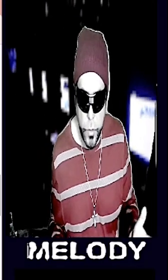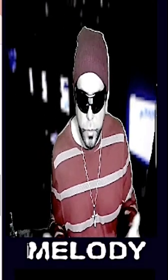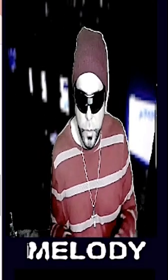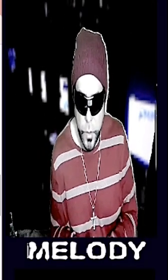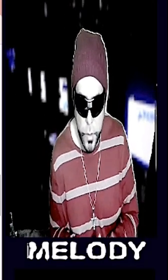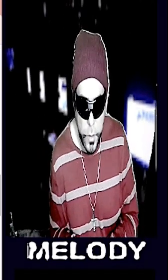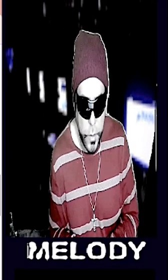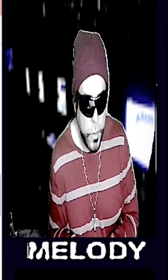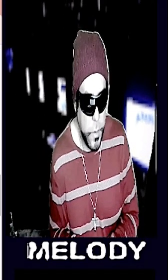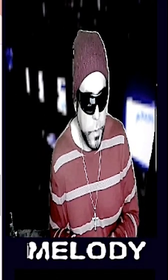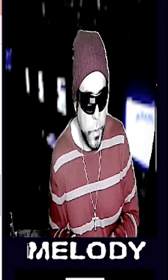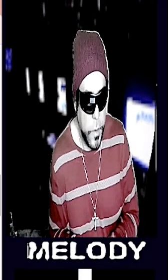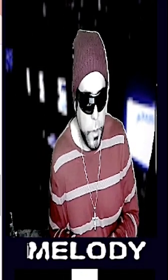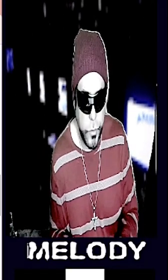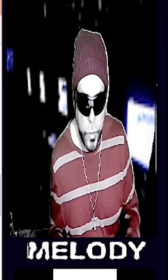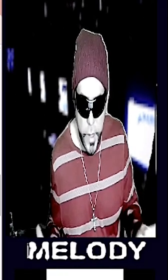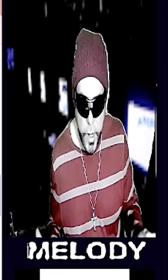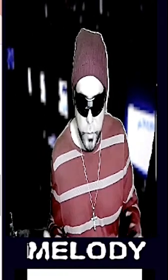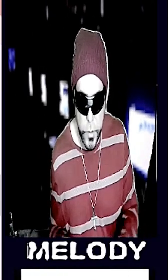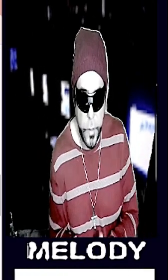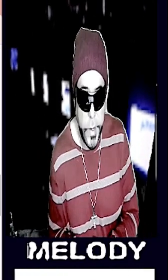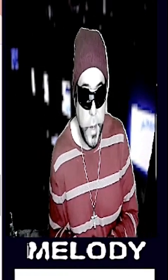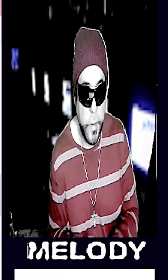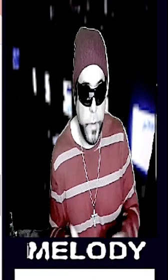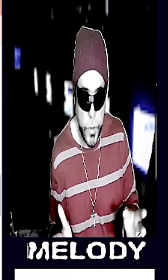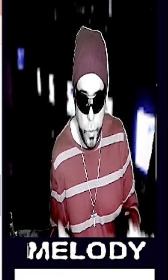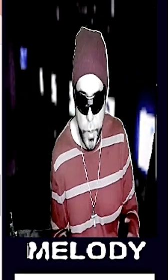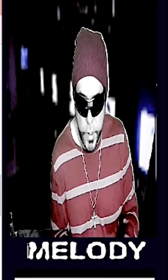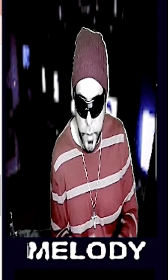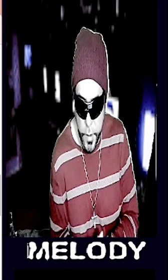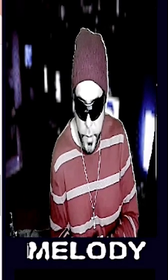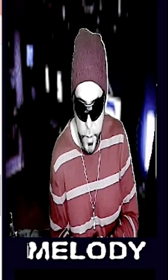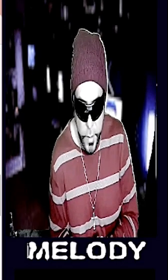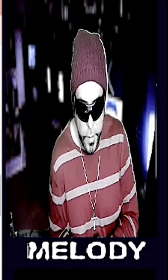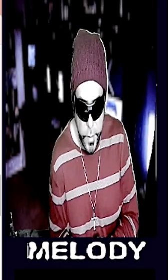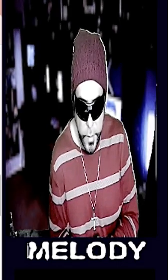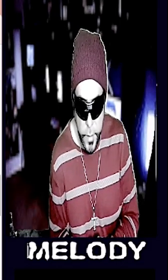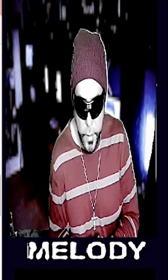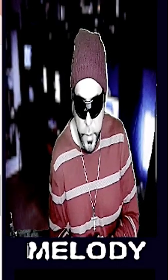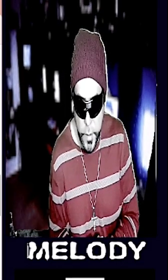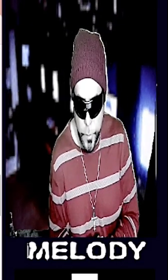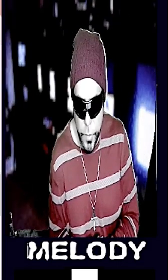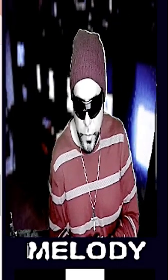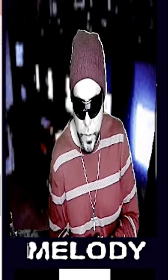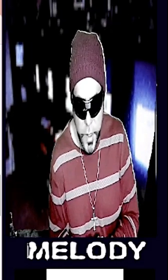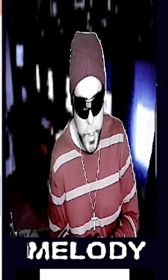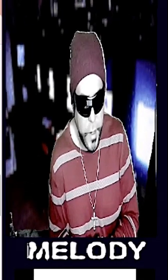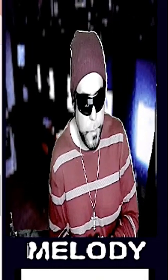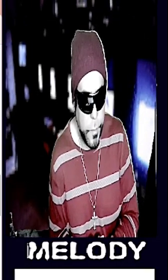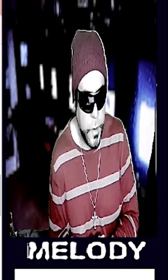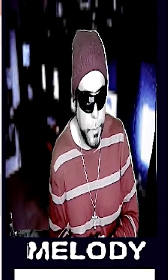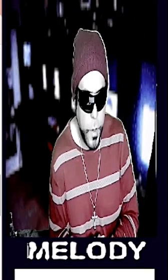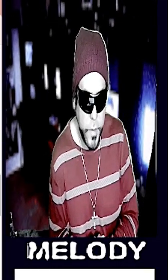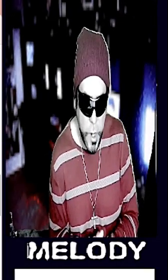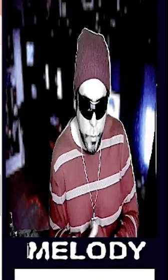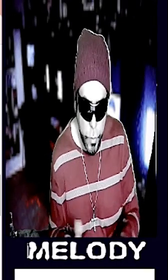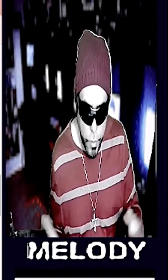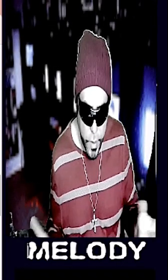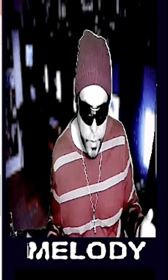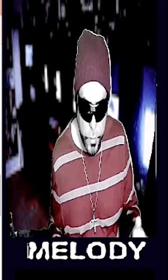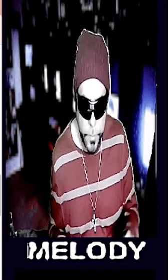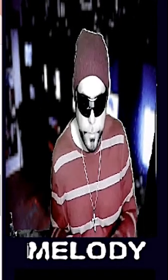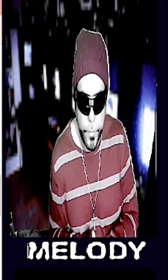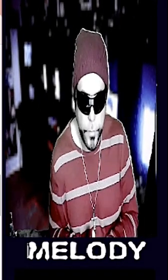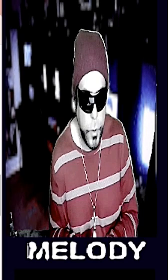a nu a los ciudadanos que de ver reflexionen y pues no se dejen porque